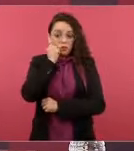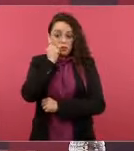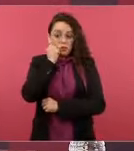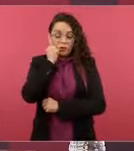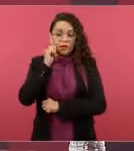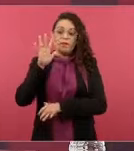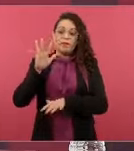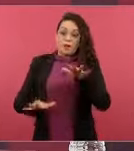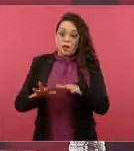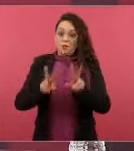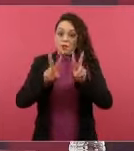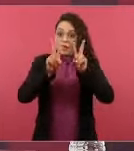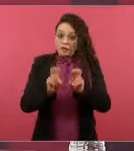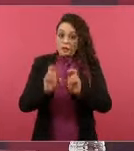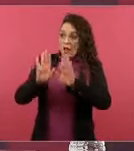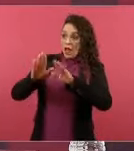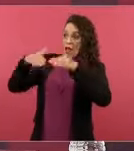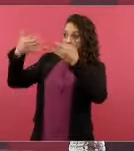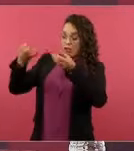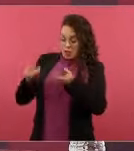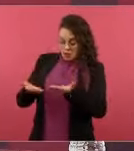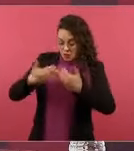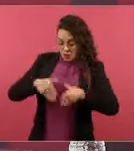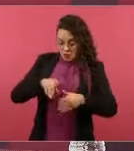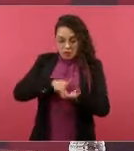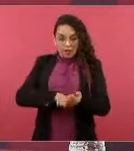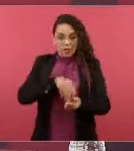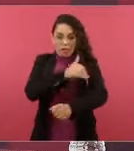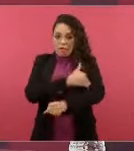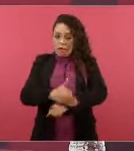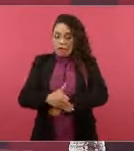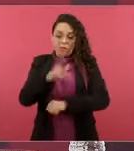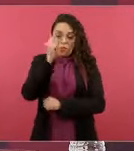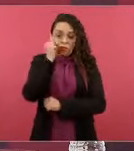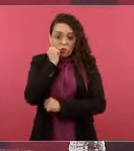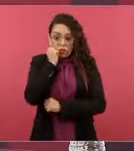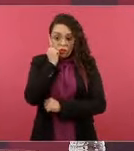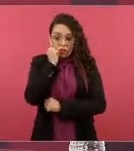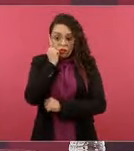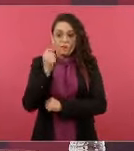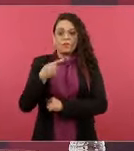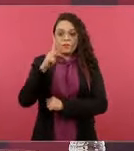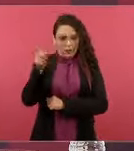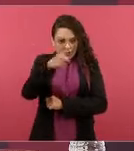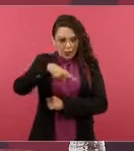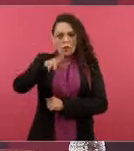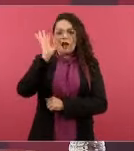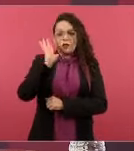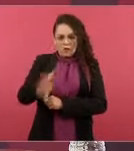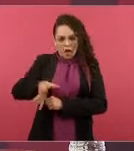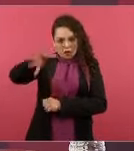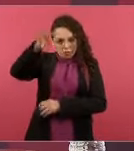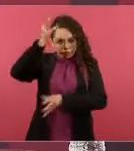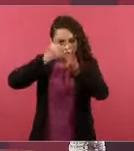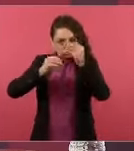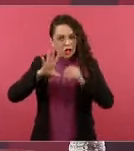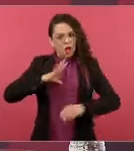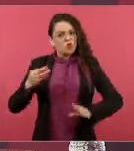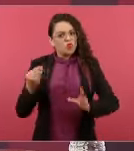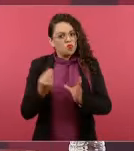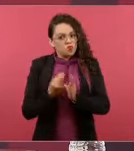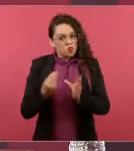y los maestros y las maestras tienen, más allá de un curso de capacitación, tienen muy claro cuáles